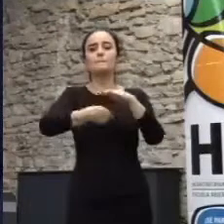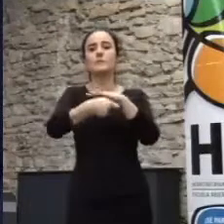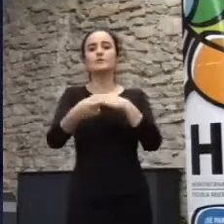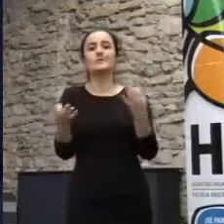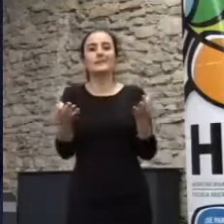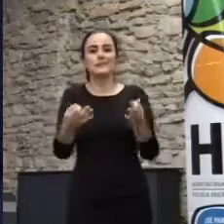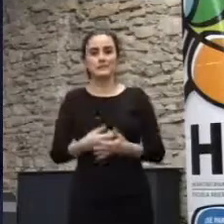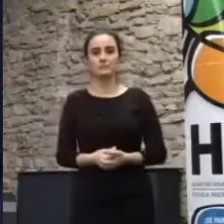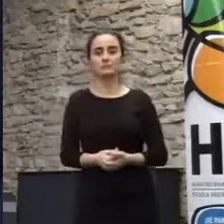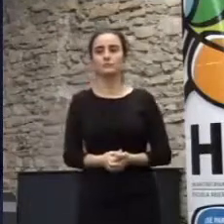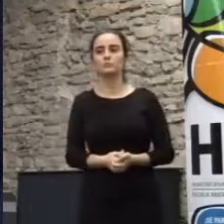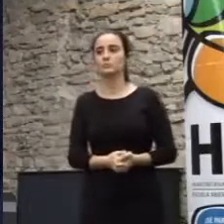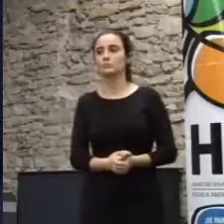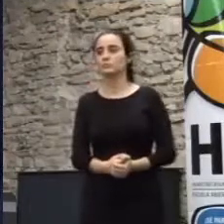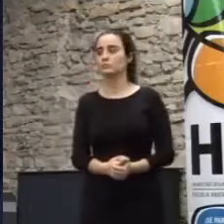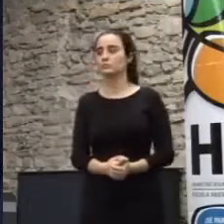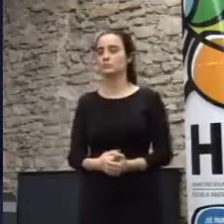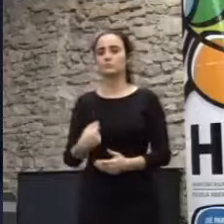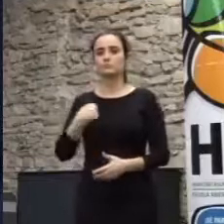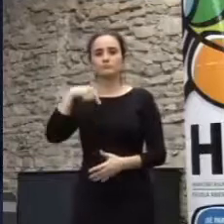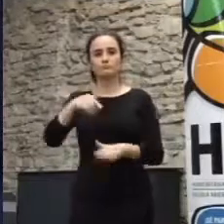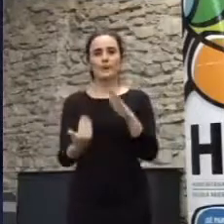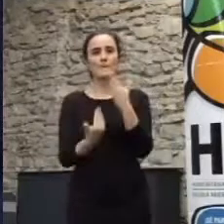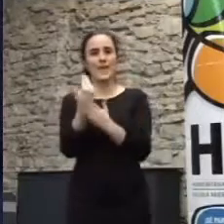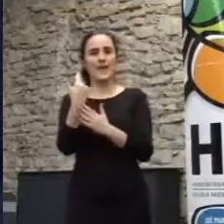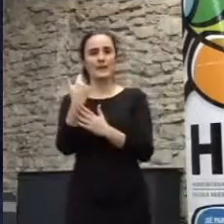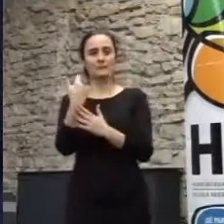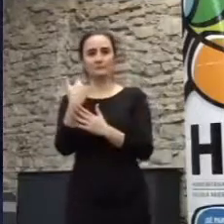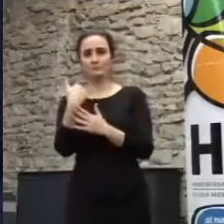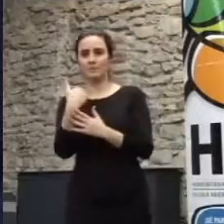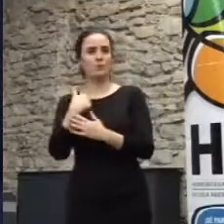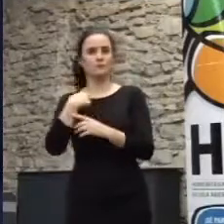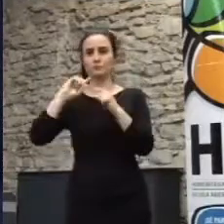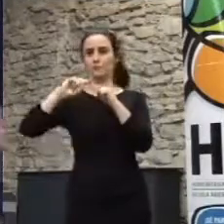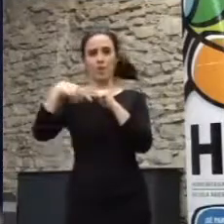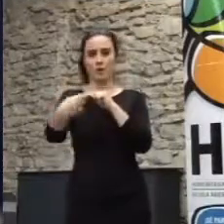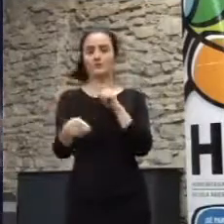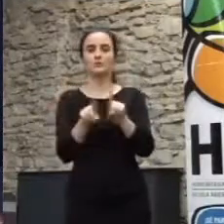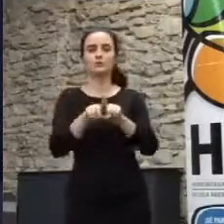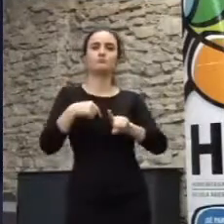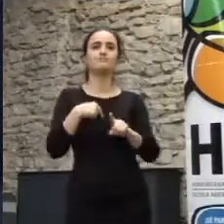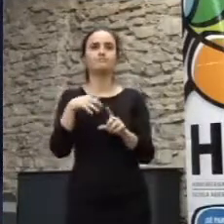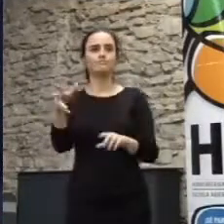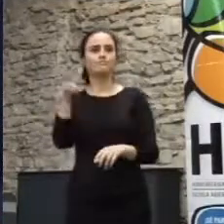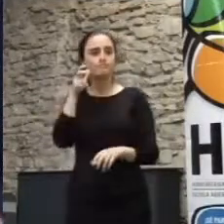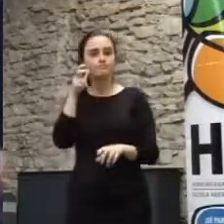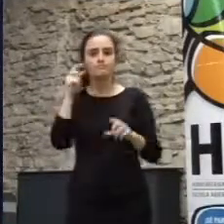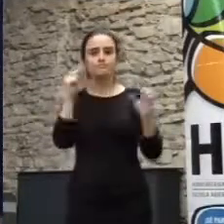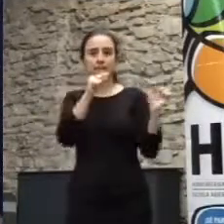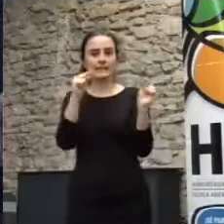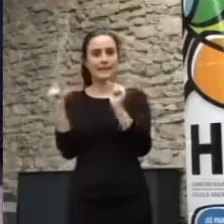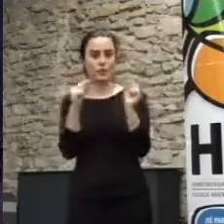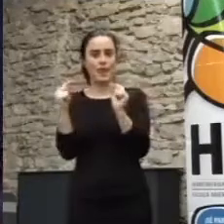Vitoria-Gasteiz. Yo venía escuchando esta mañana, al igual que otros días, tertulias.